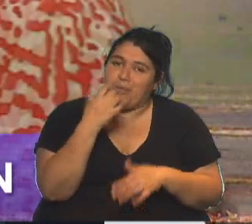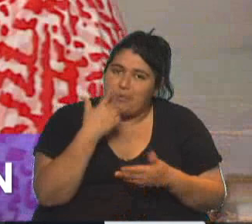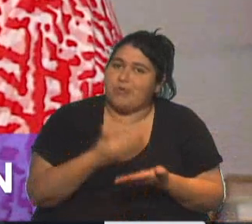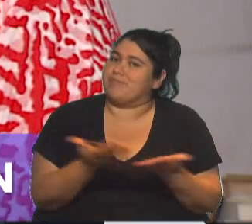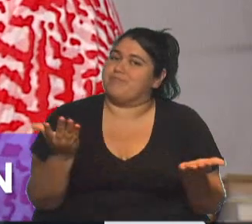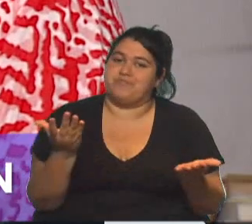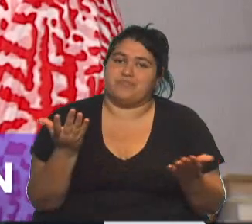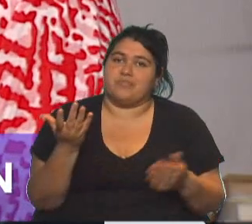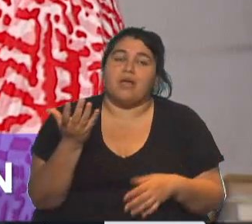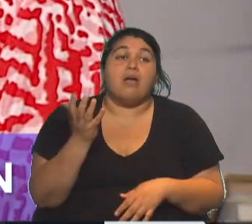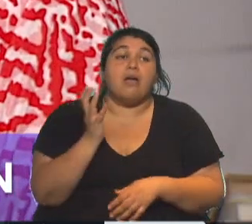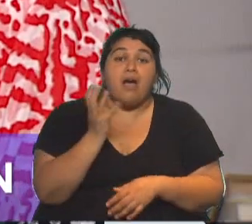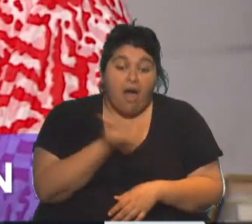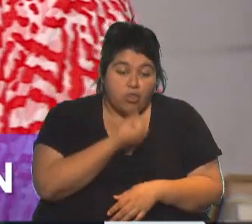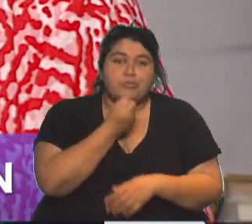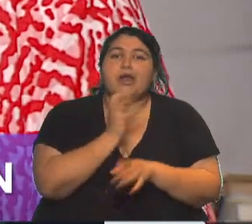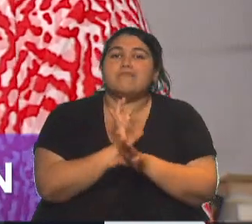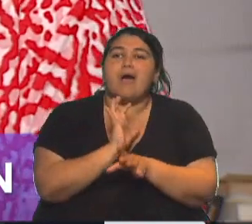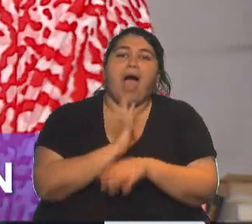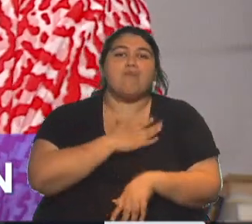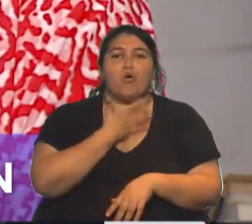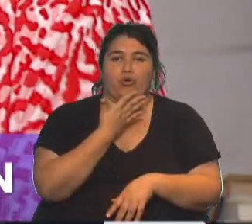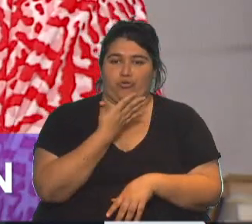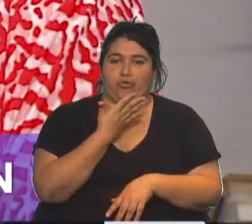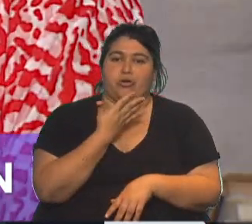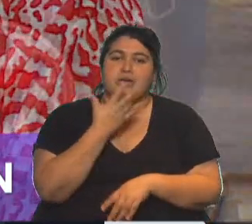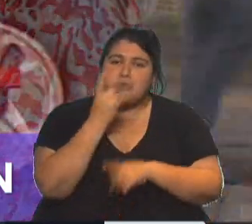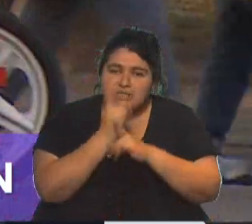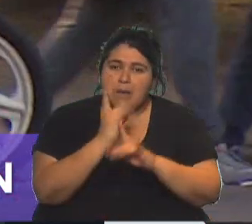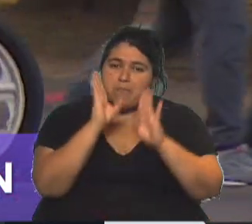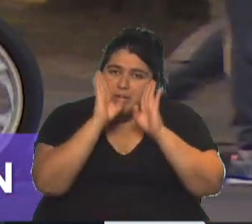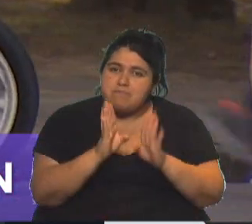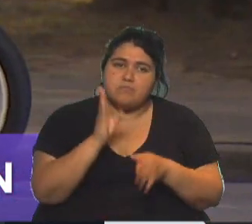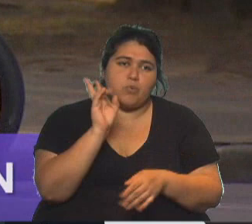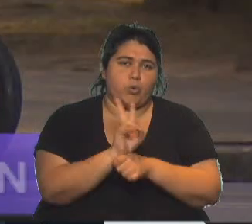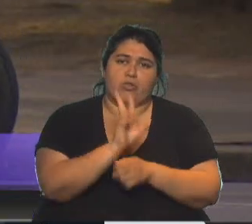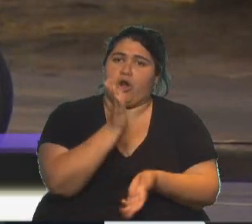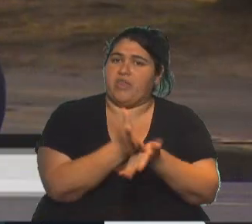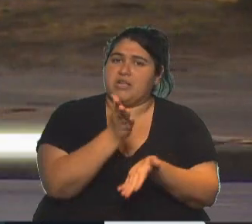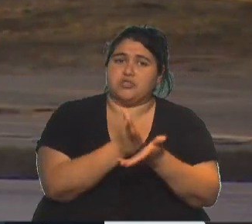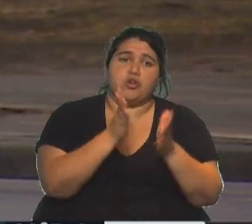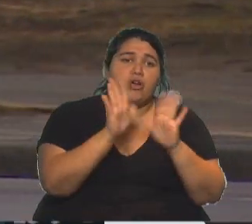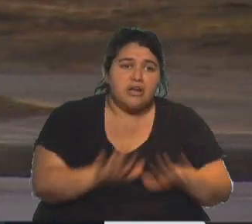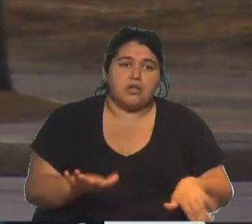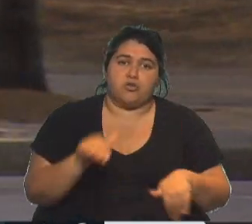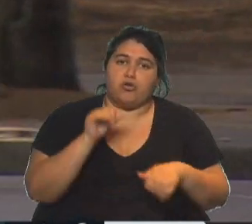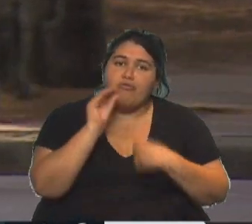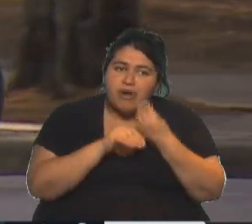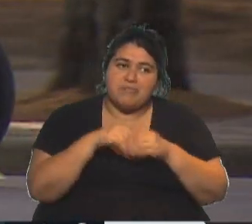amor mutuo, pero siempre poniendo el énfasis en los derechos del niño a tener una familia.